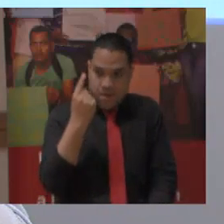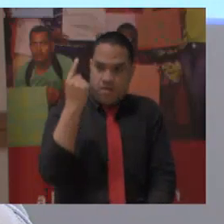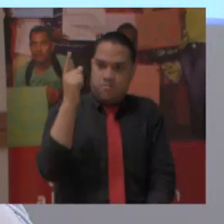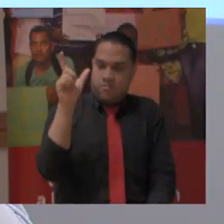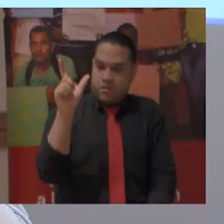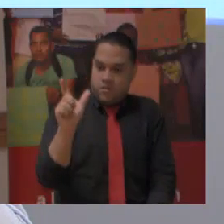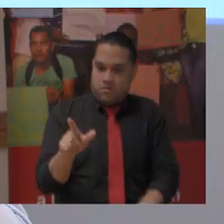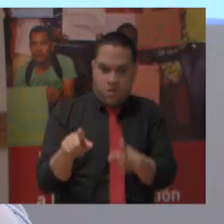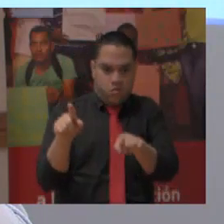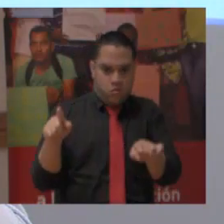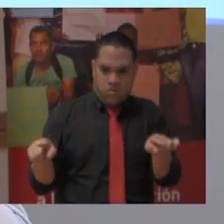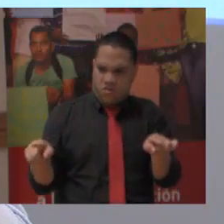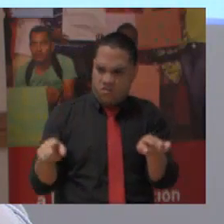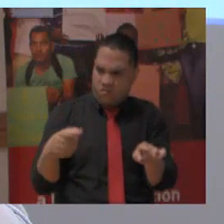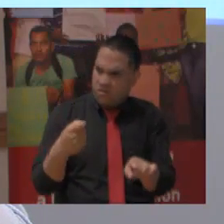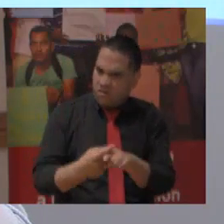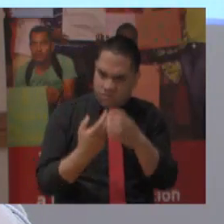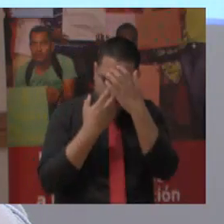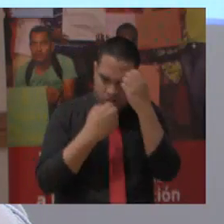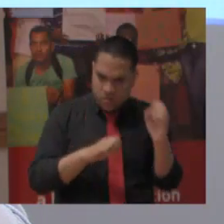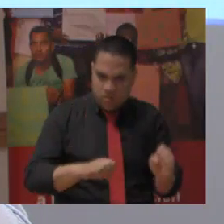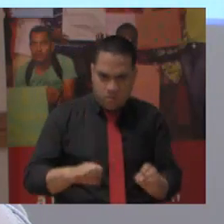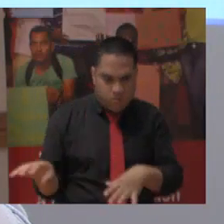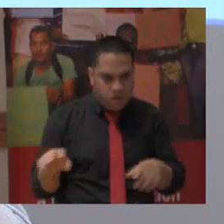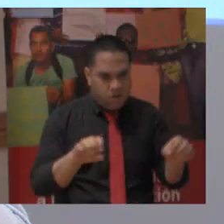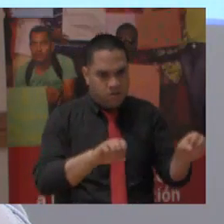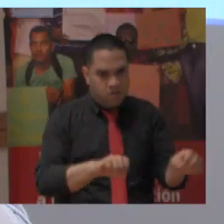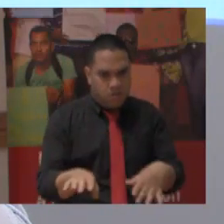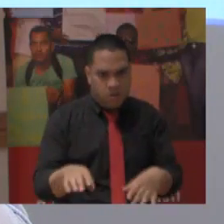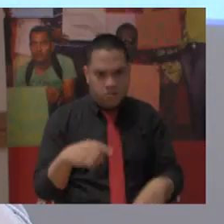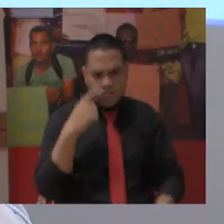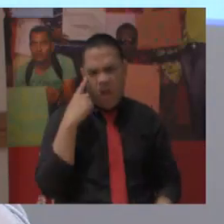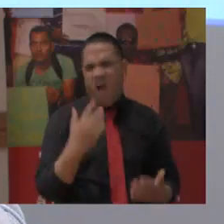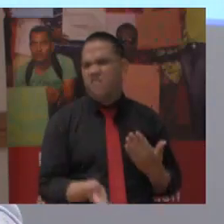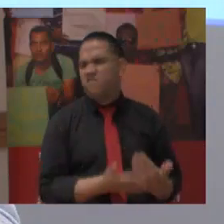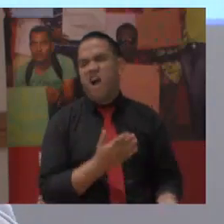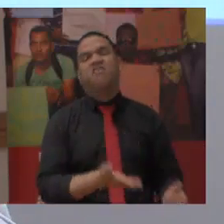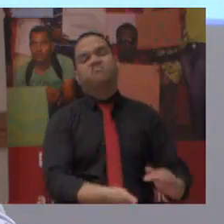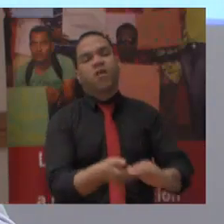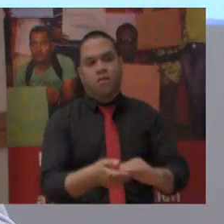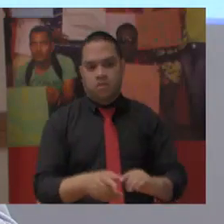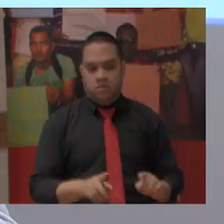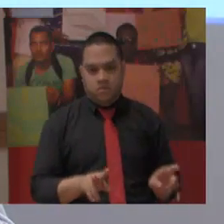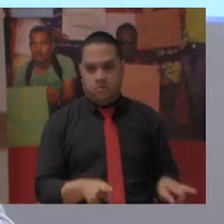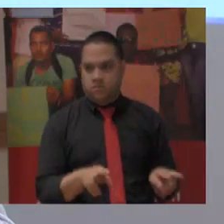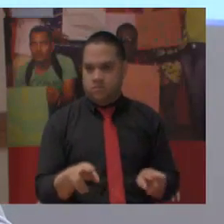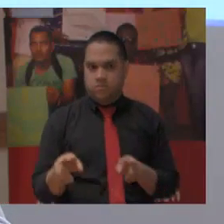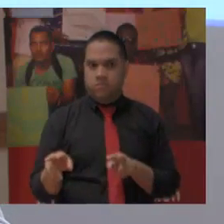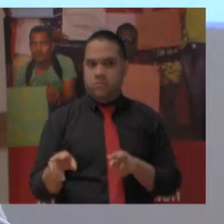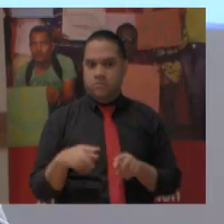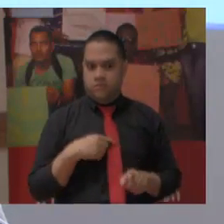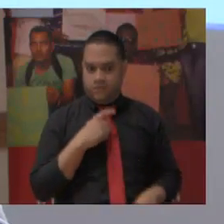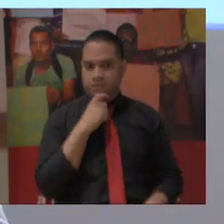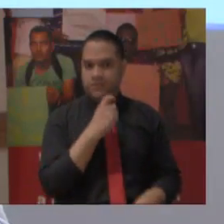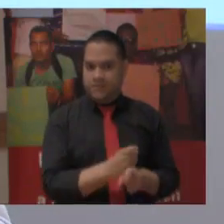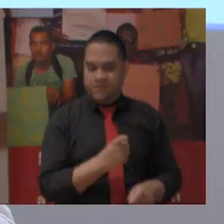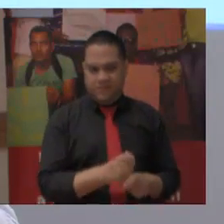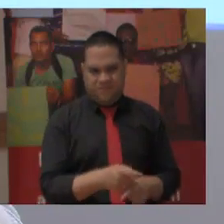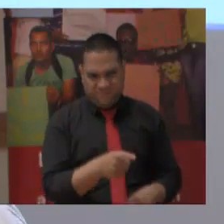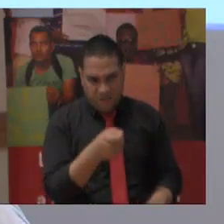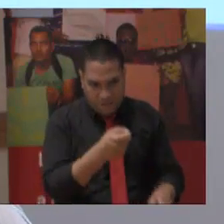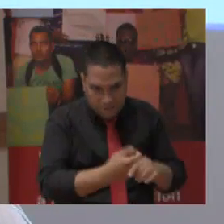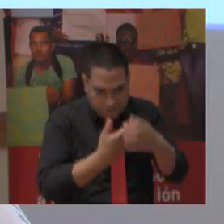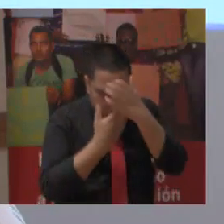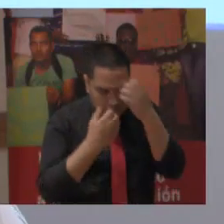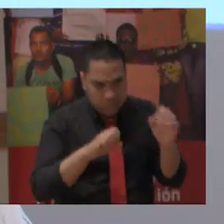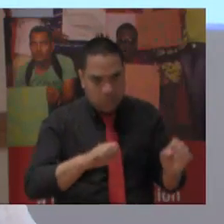desmovilizadas, y yo pensé que eso iba a ser algo fácil, y eso fue algo tremendamente difícil para mí.